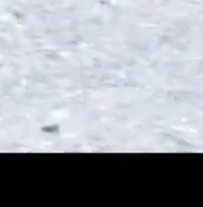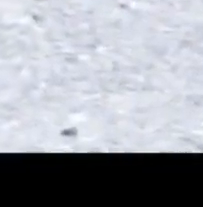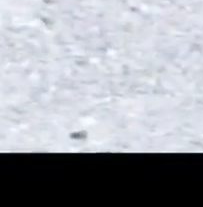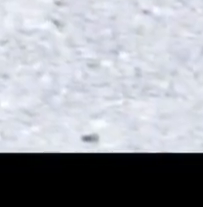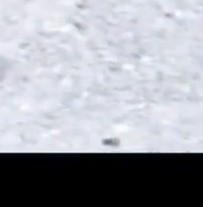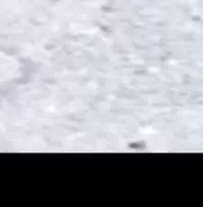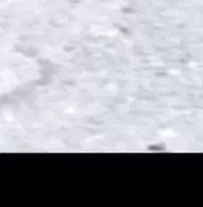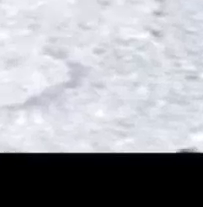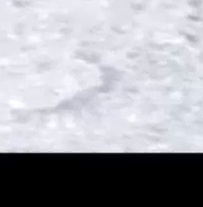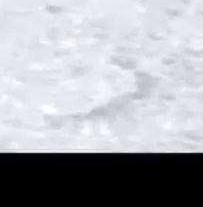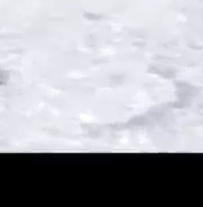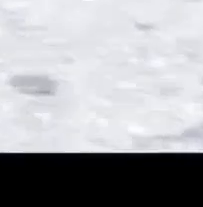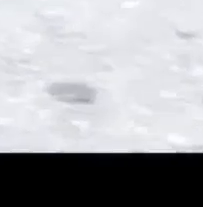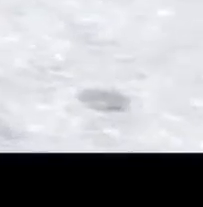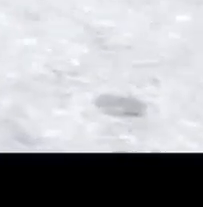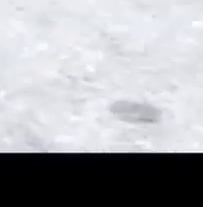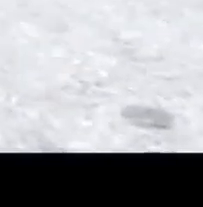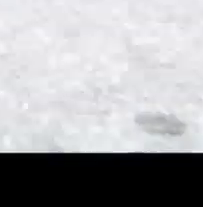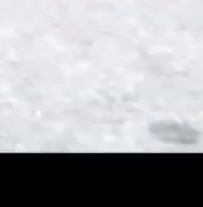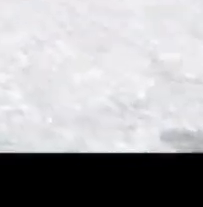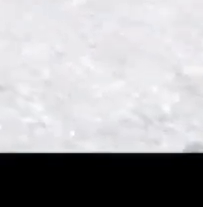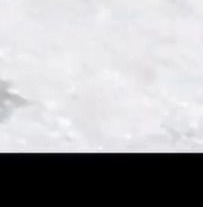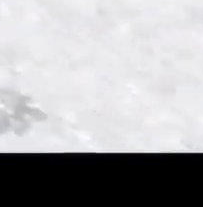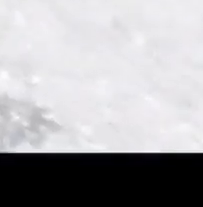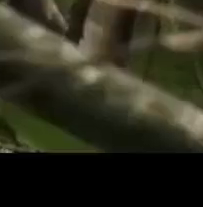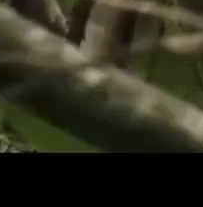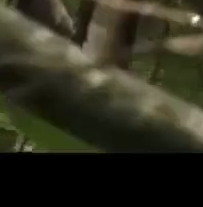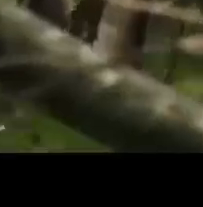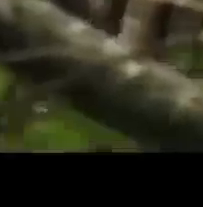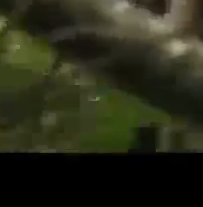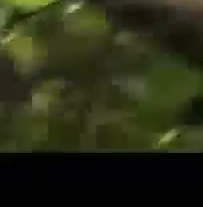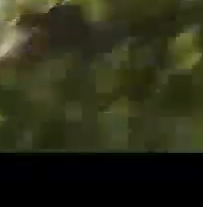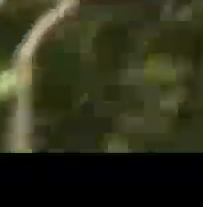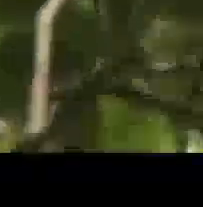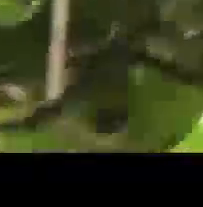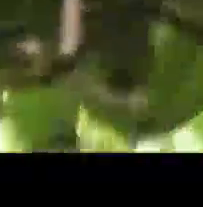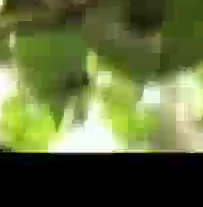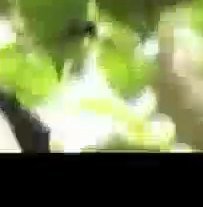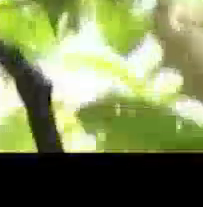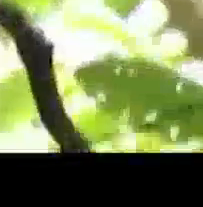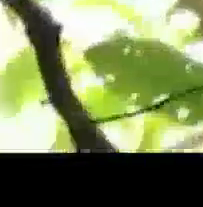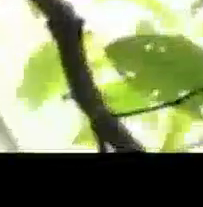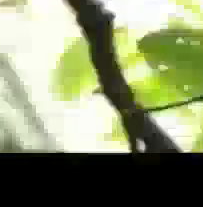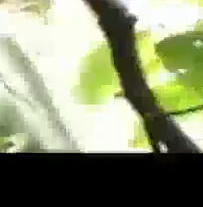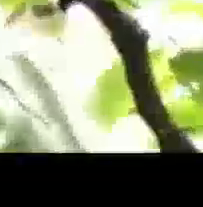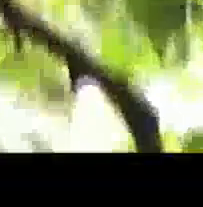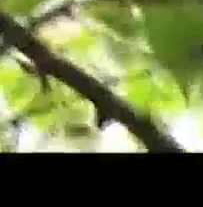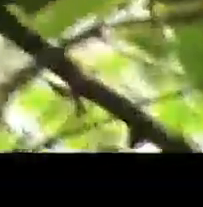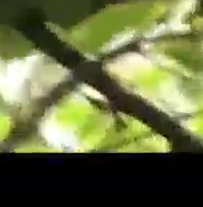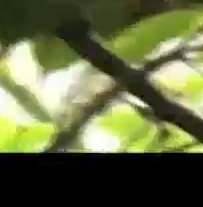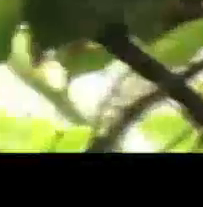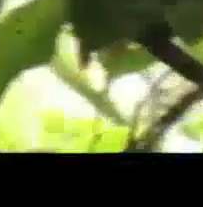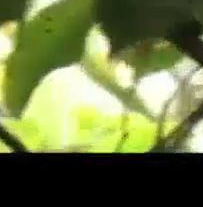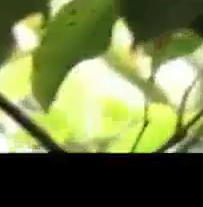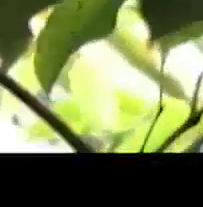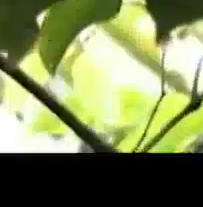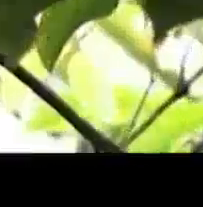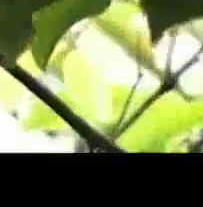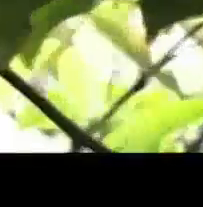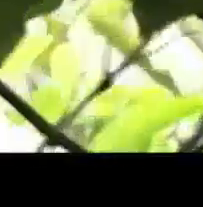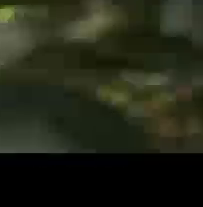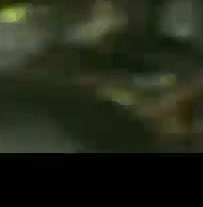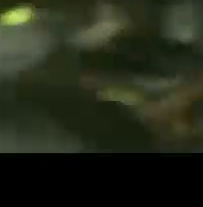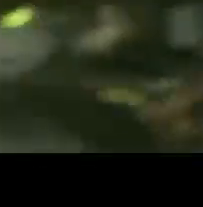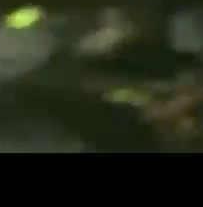los grandes ganadores. La Escuela de Ciencias Geográficas de la Universidad Nacional lidera un proyecto de investigación